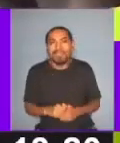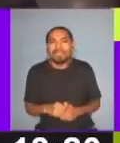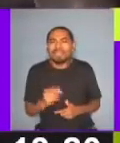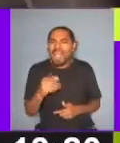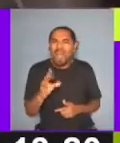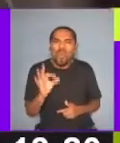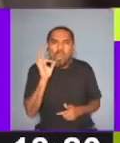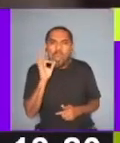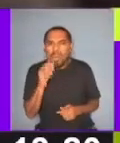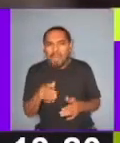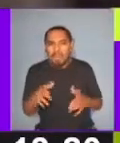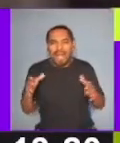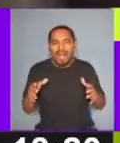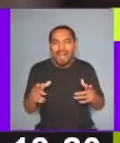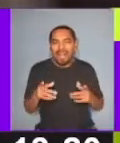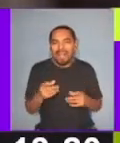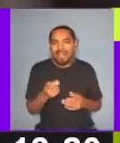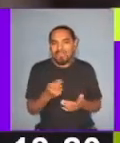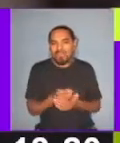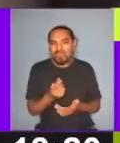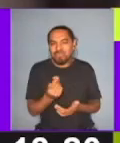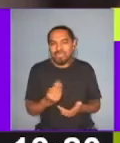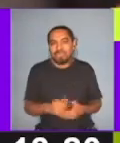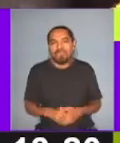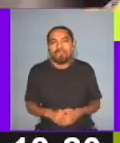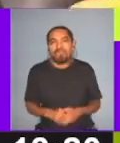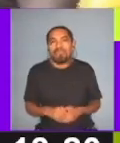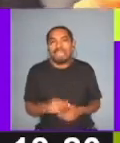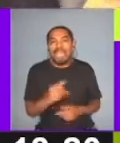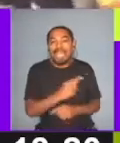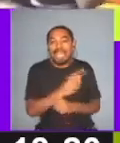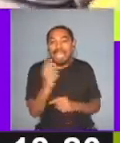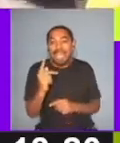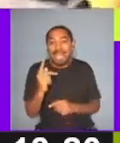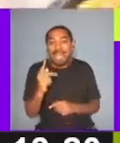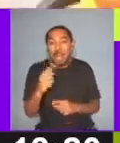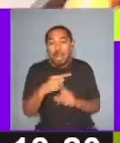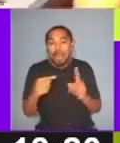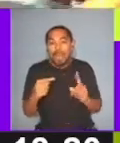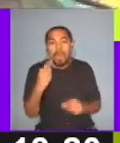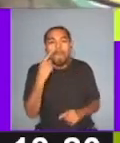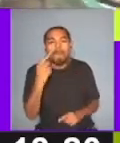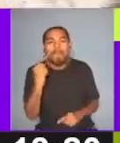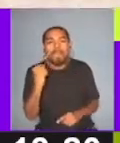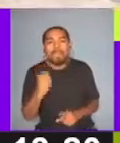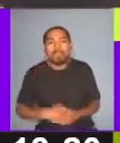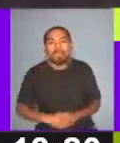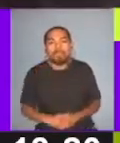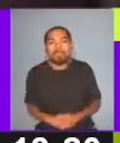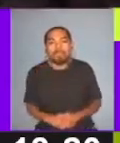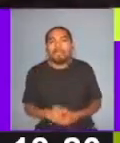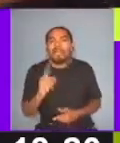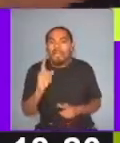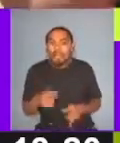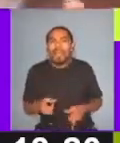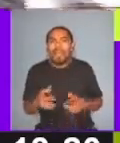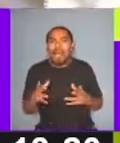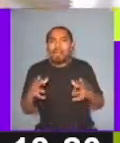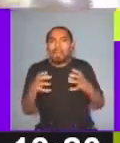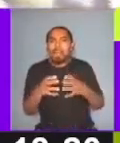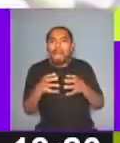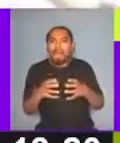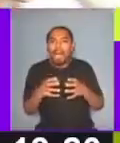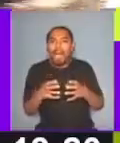grande pero el tomate está a kil y medio 1000 pesos la papa como decíamos sale en oferta